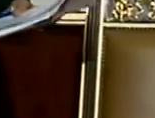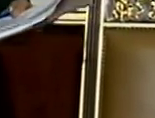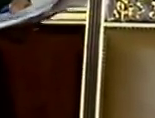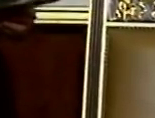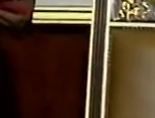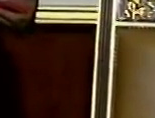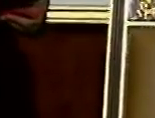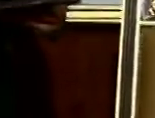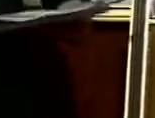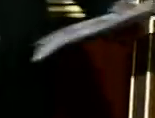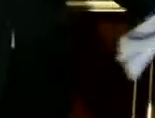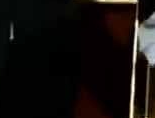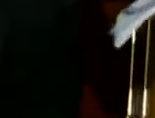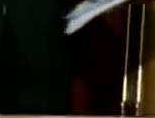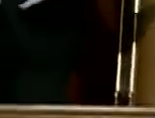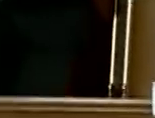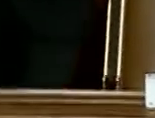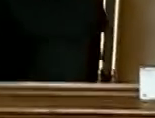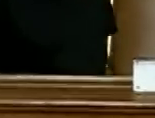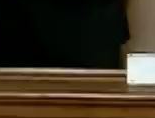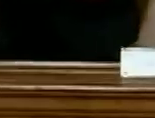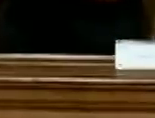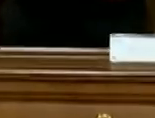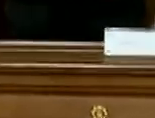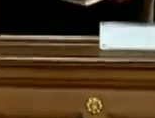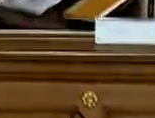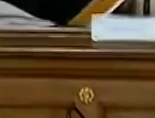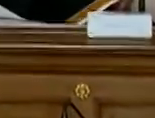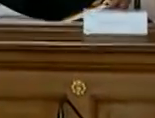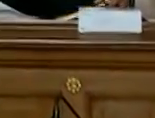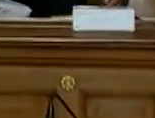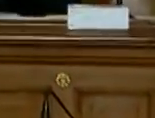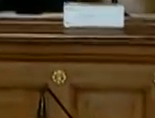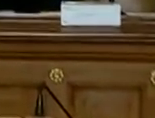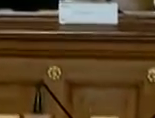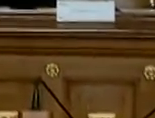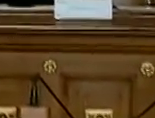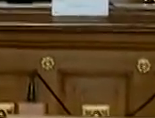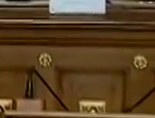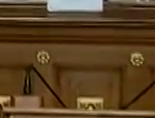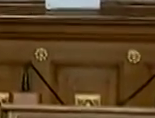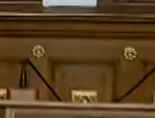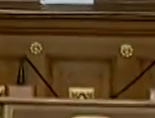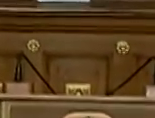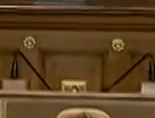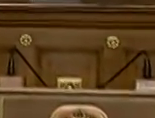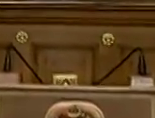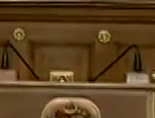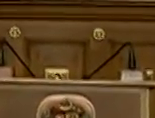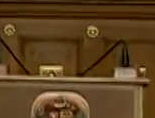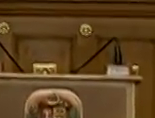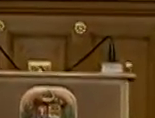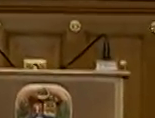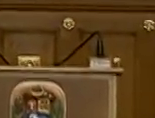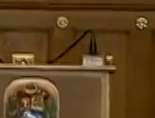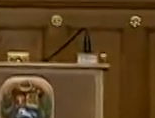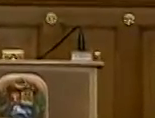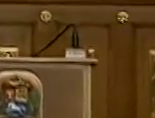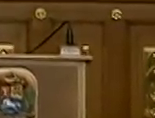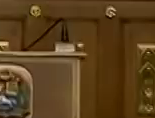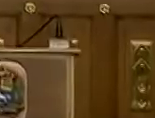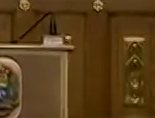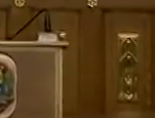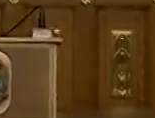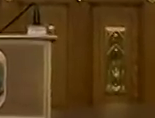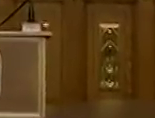líneas anunciadas por el presidente de la República, Nicolás Maduro Moros. Asimismo, aseguró que la idea es seguir abriendo canales que ayudan y que